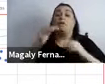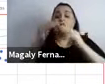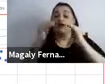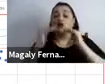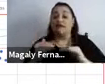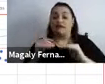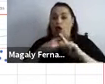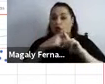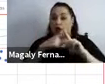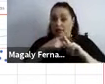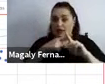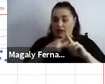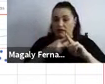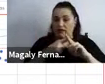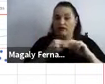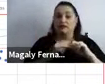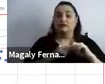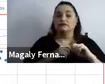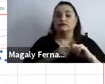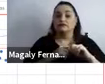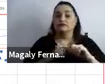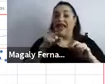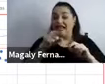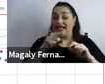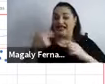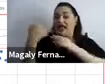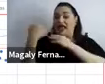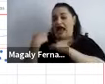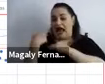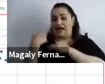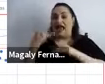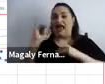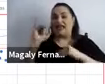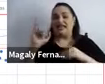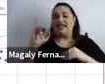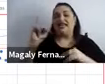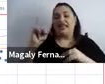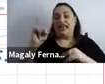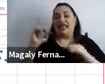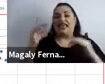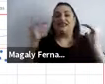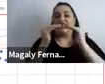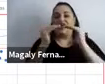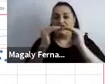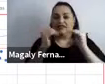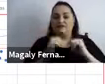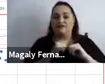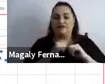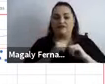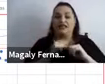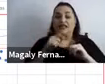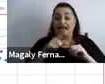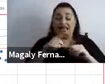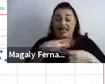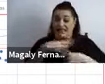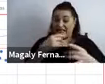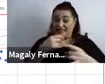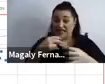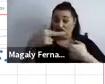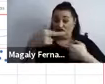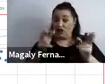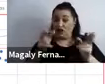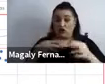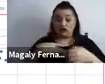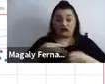de la media, y esta es la carga de inequidad. Ven que es interesante que las regiones